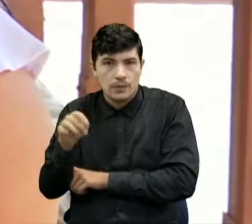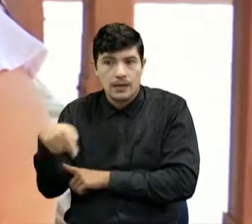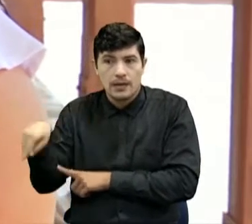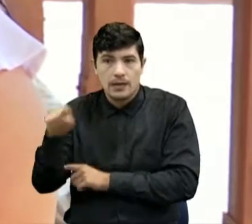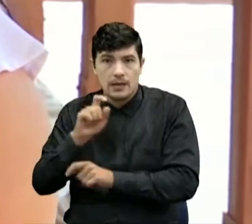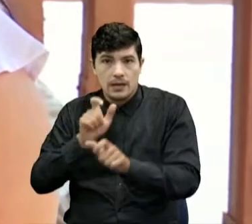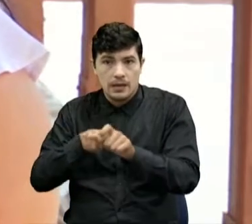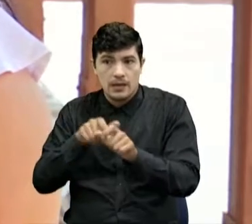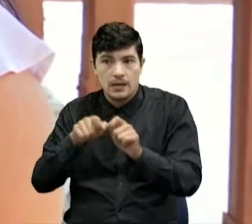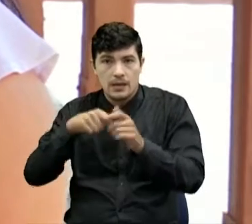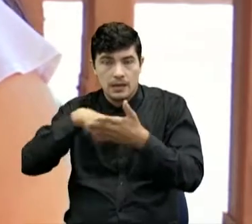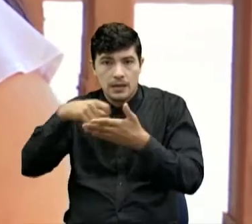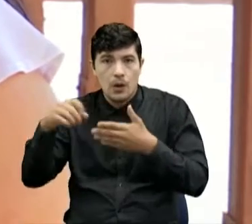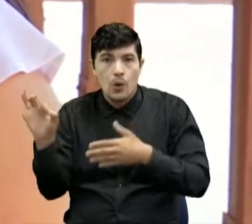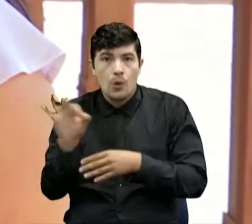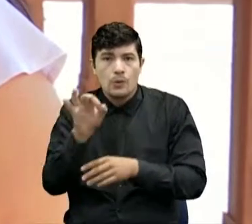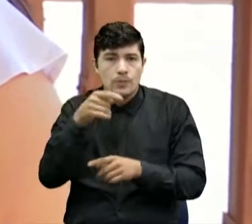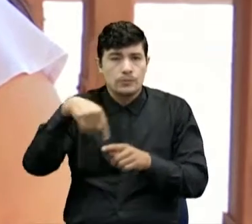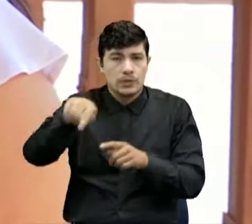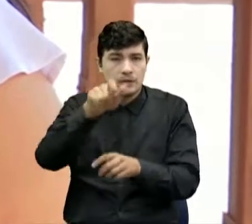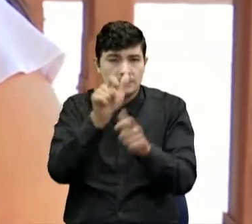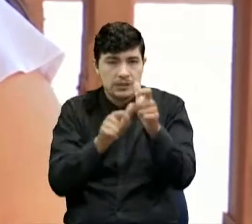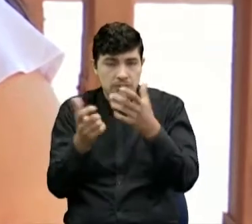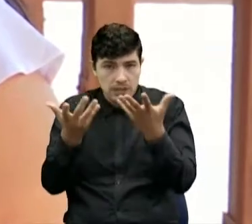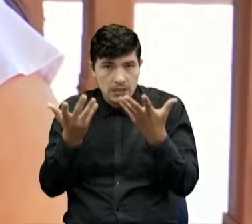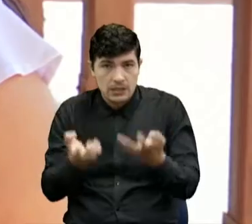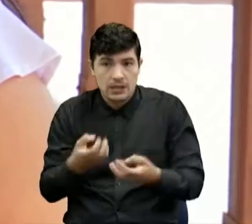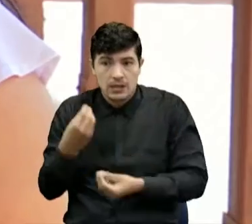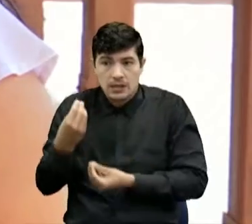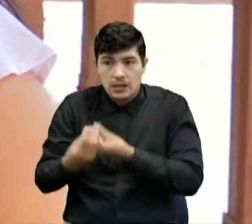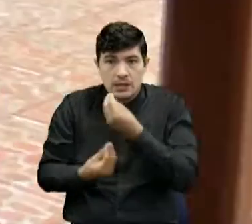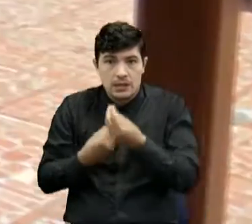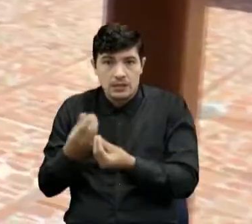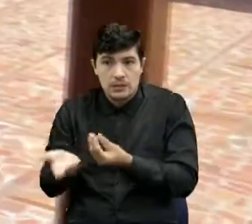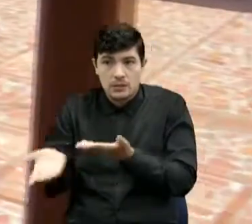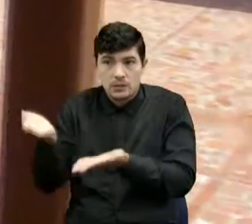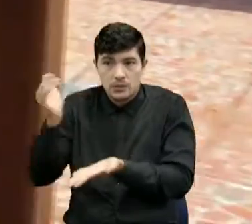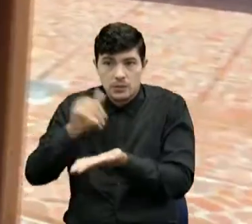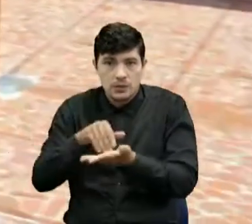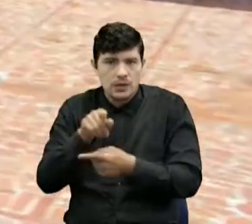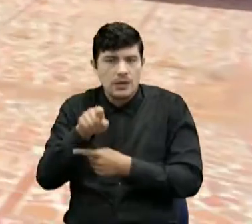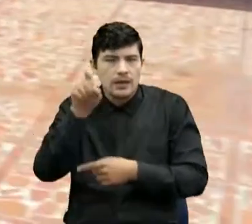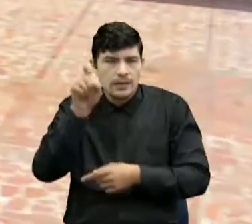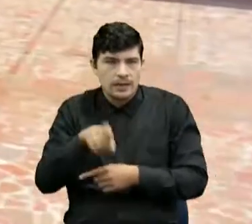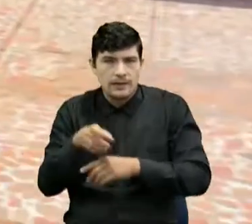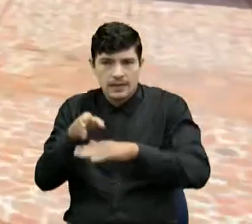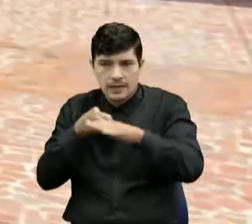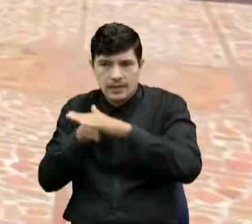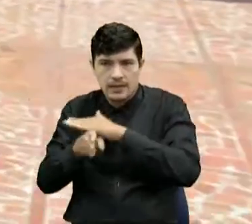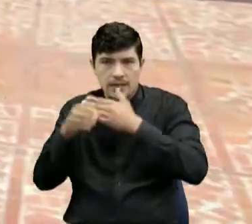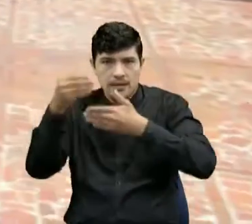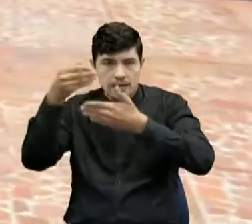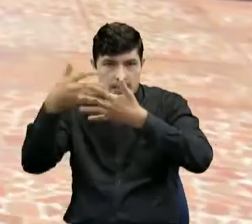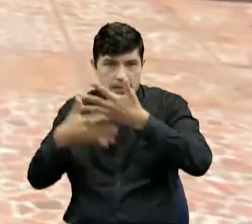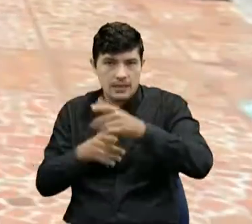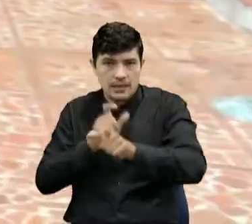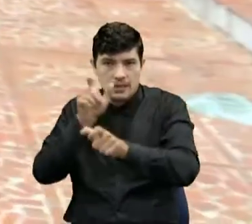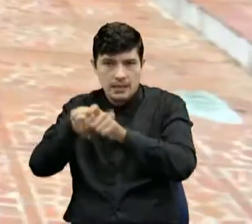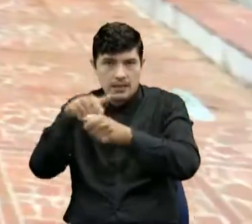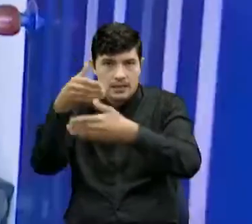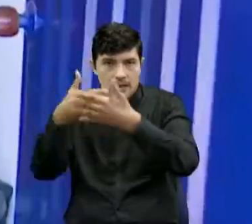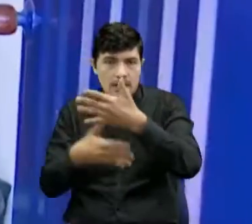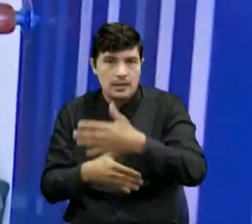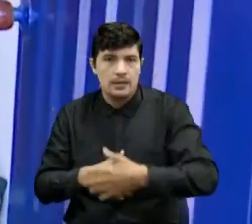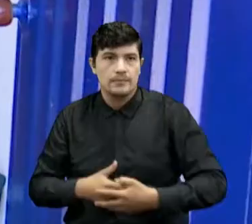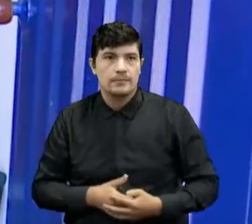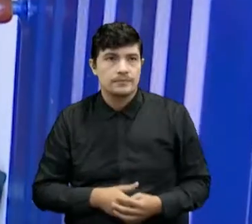admisiones y las personas que deseen realizar el reingreso deben ingresar a la página a través de admisiones de